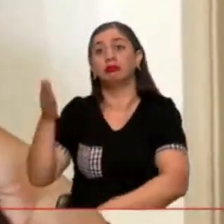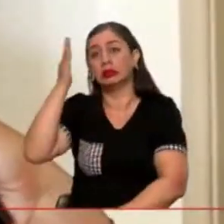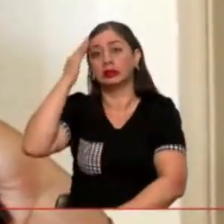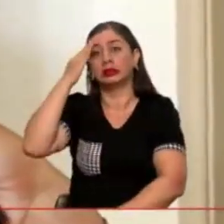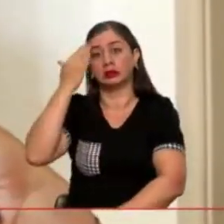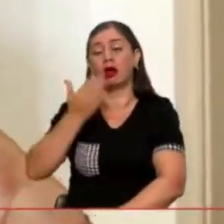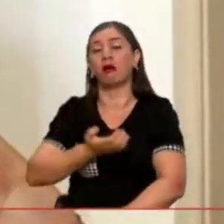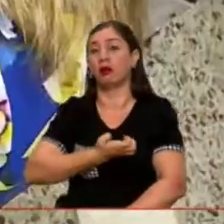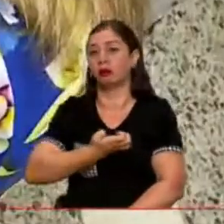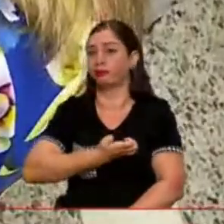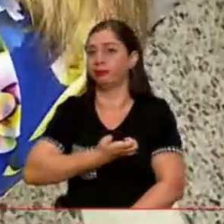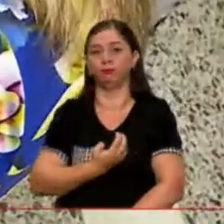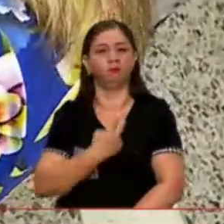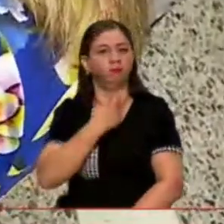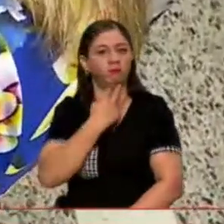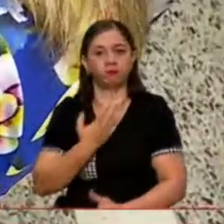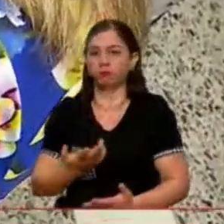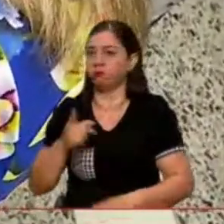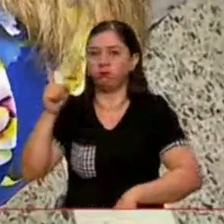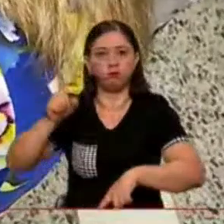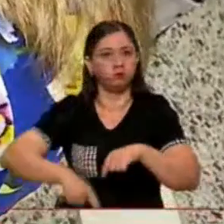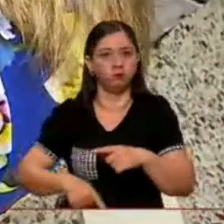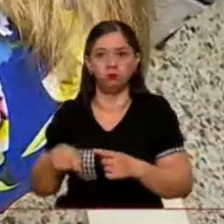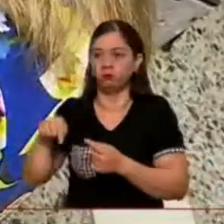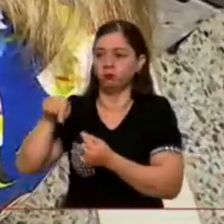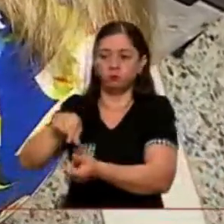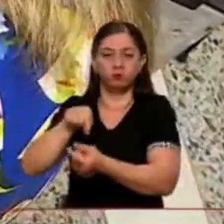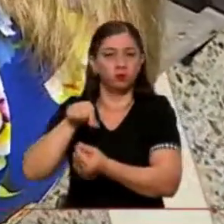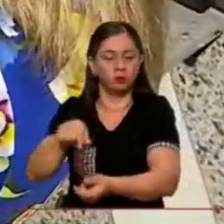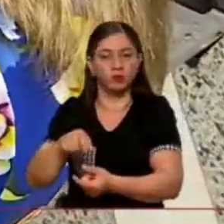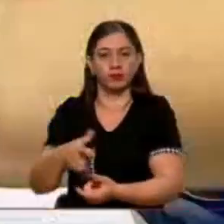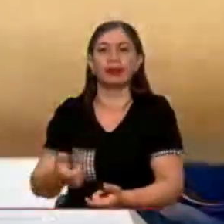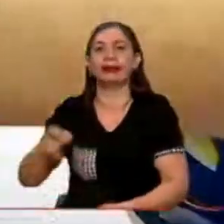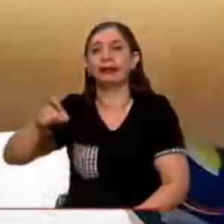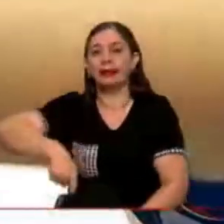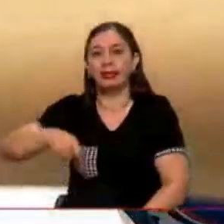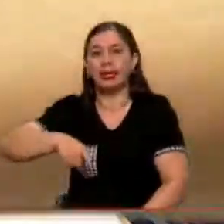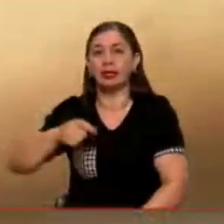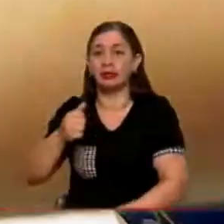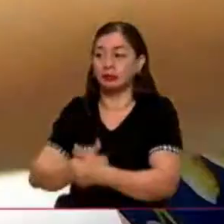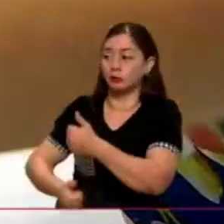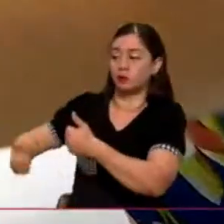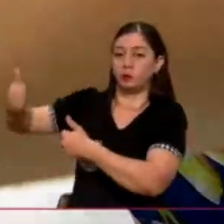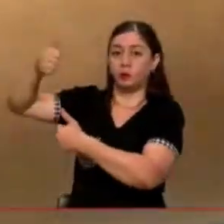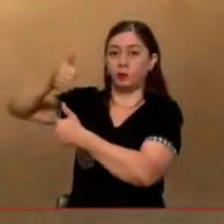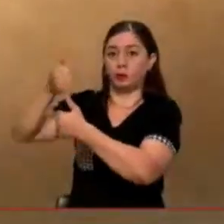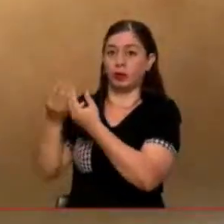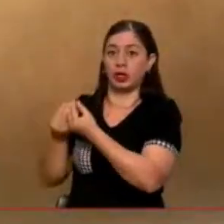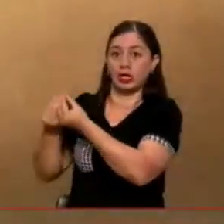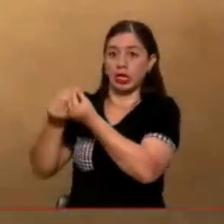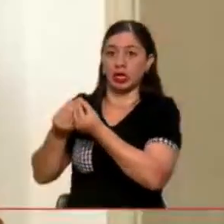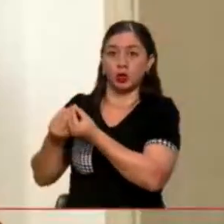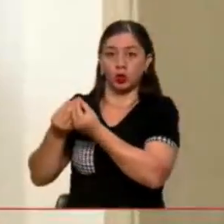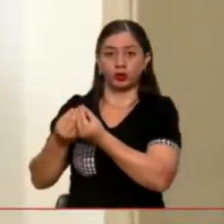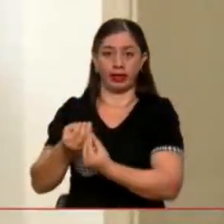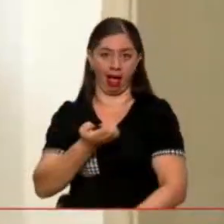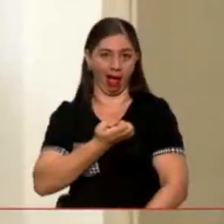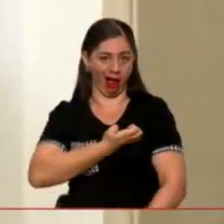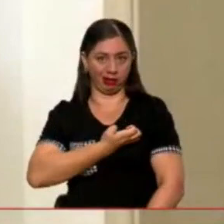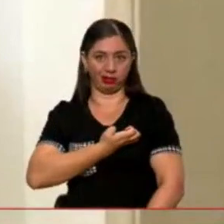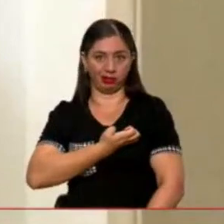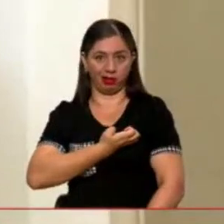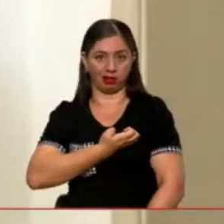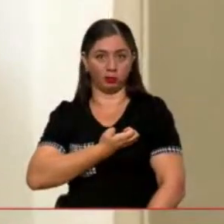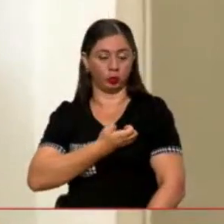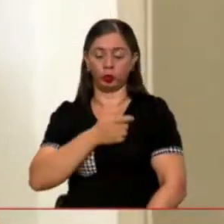Ospina dijo no tener facultades para girar estos recursos que aseguró requieren el visto bueno del Consejo. Las alcaldías no pueden